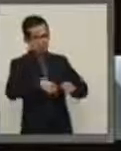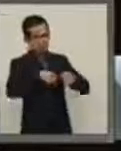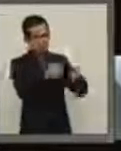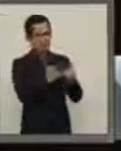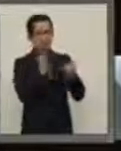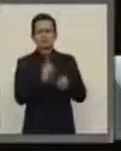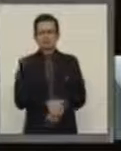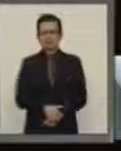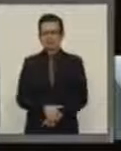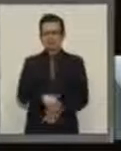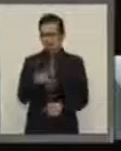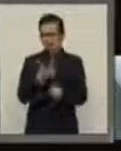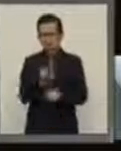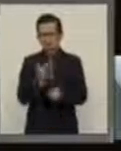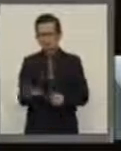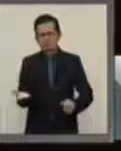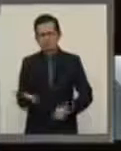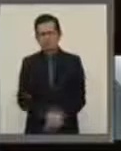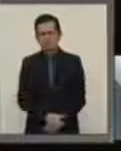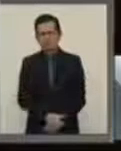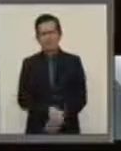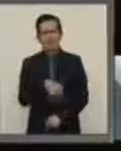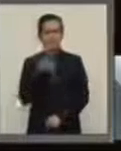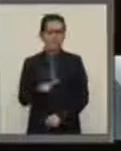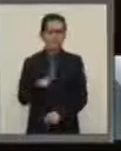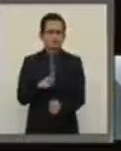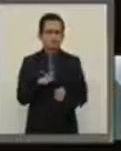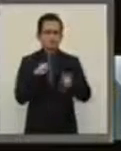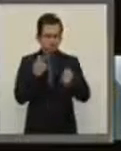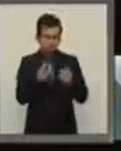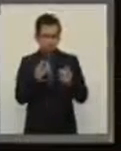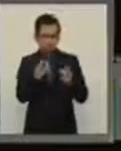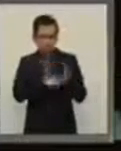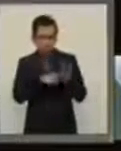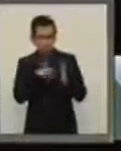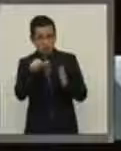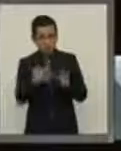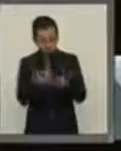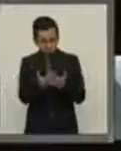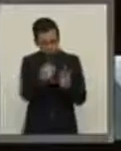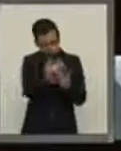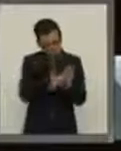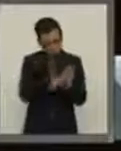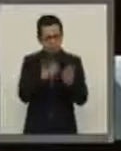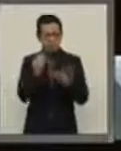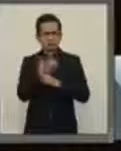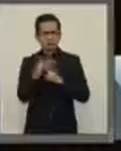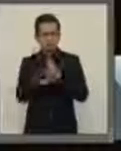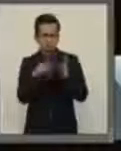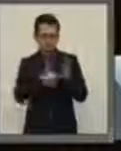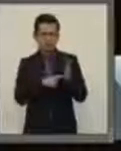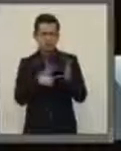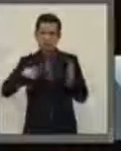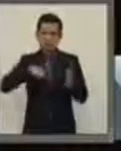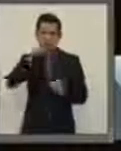No vamos a escatimar ningún mérito a los contenidos y alcances de esta reforma. Incluso la consideramos un